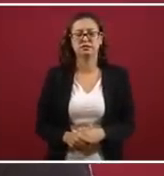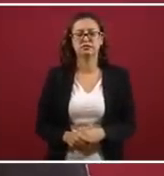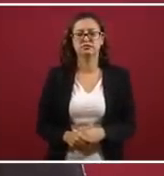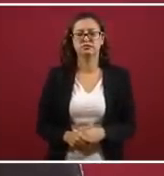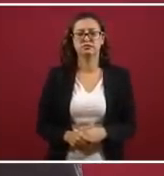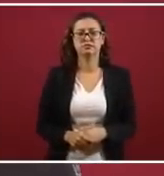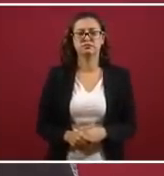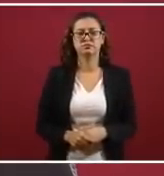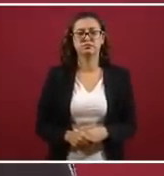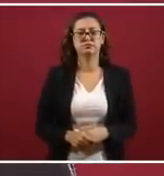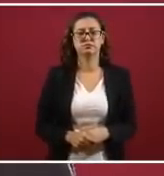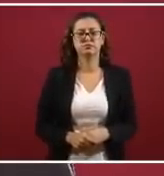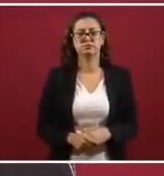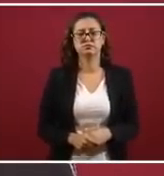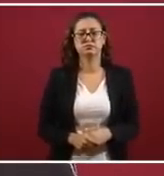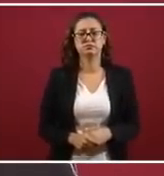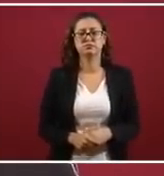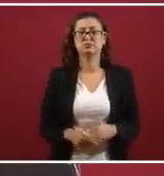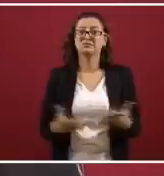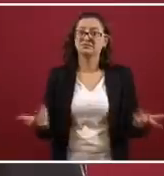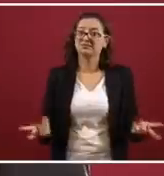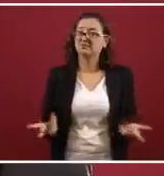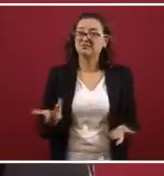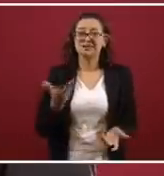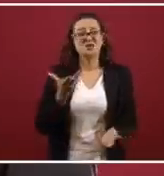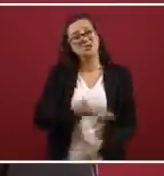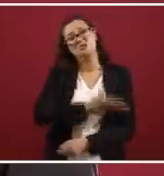es muy mañoso.